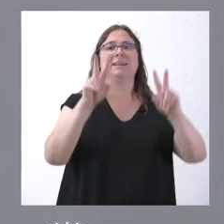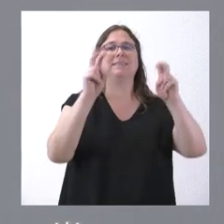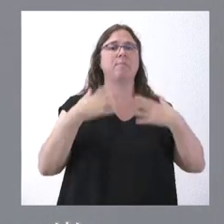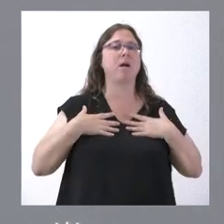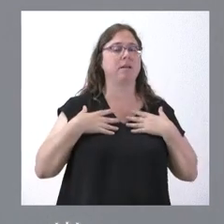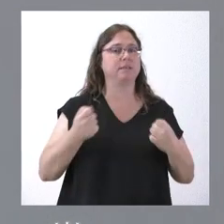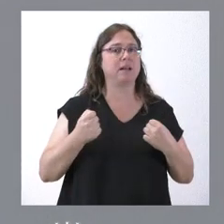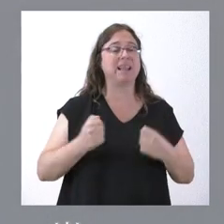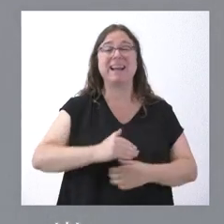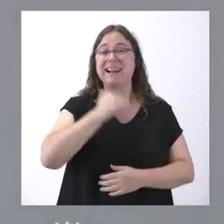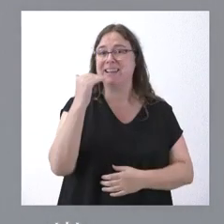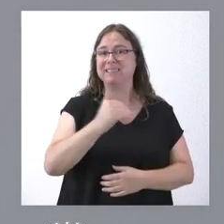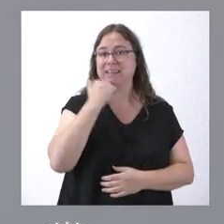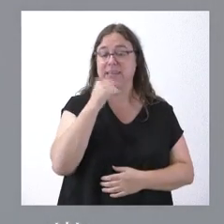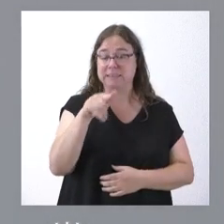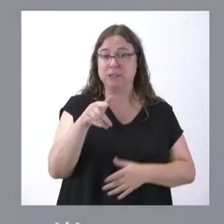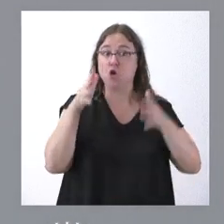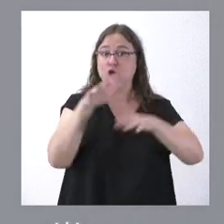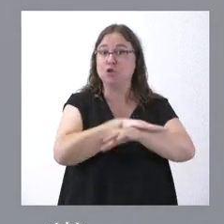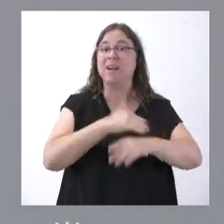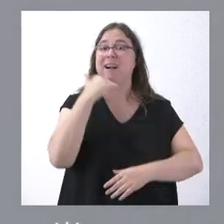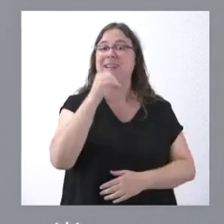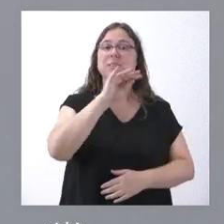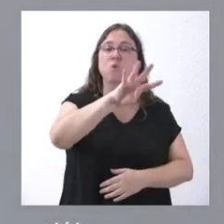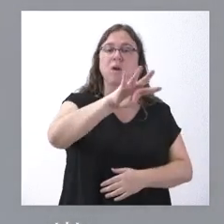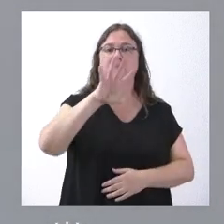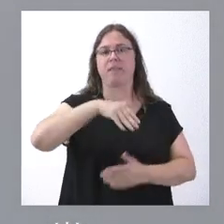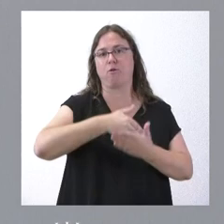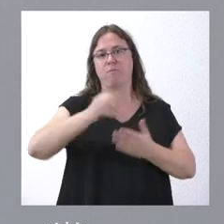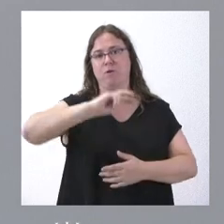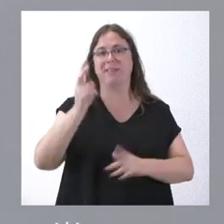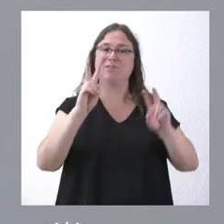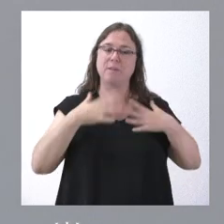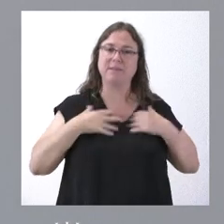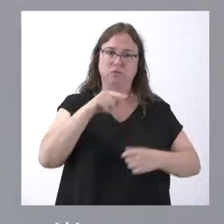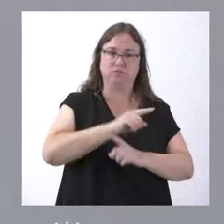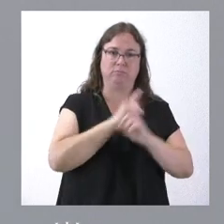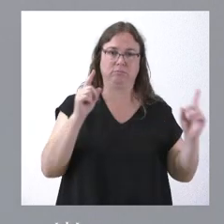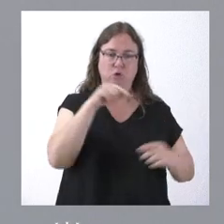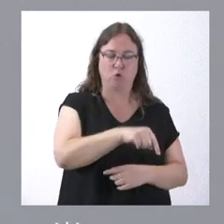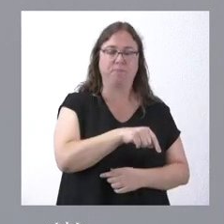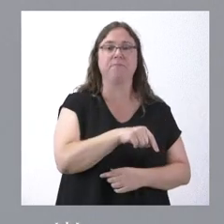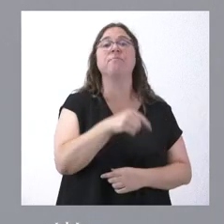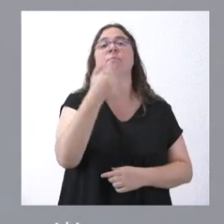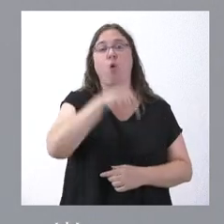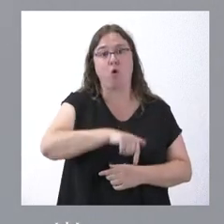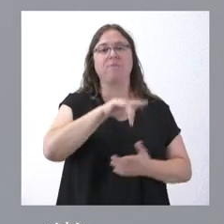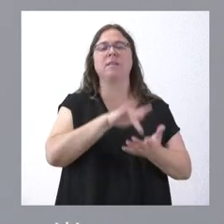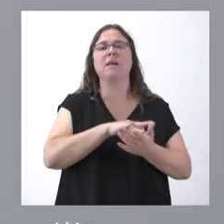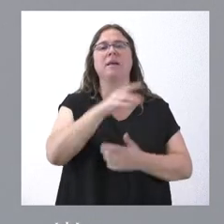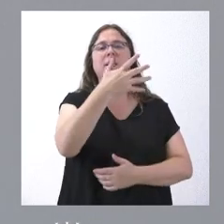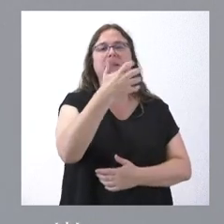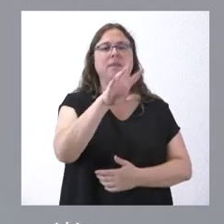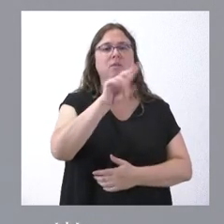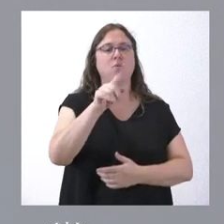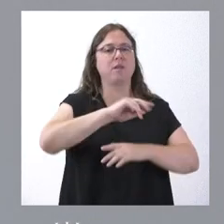sanitaria casi alcanza en este Consejo de Gobierno los 45 millones de euros. 550.000 euros para el fomento de programas y servicios destinados